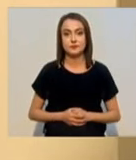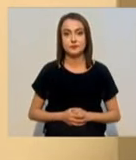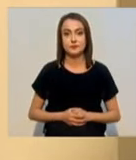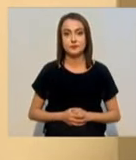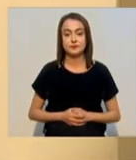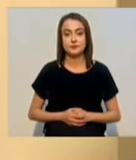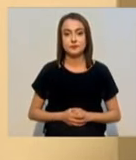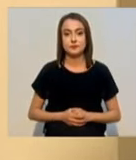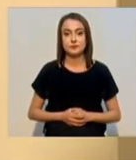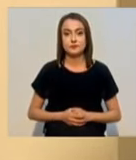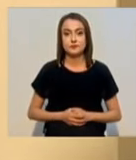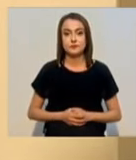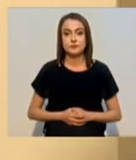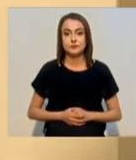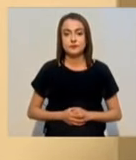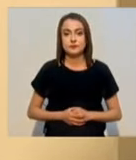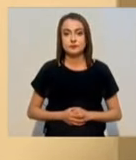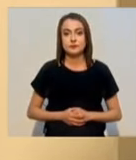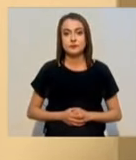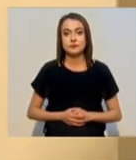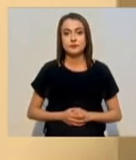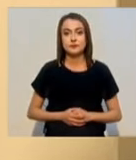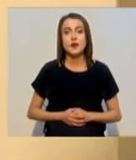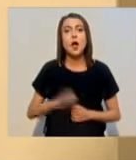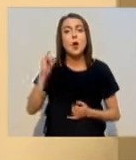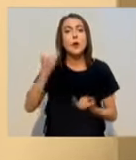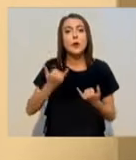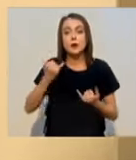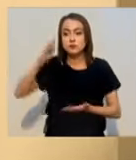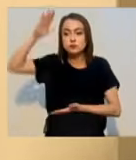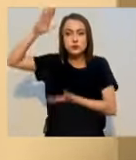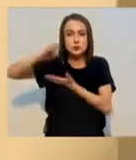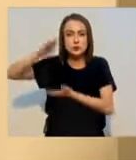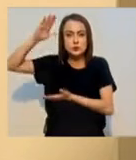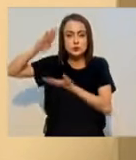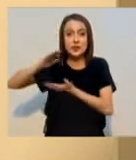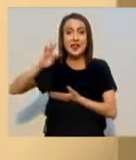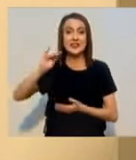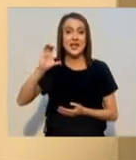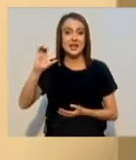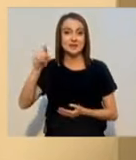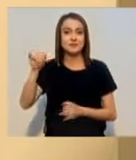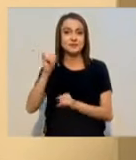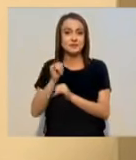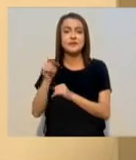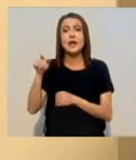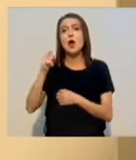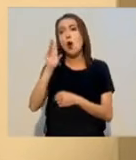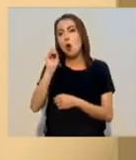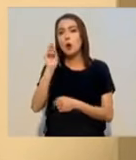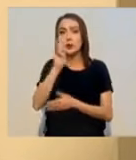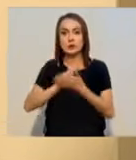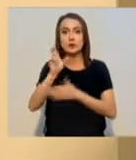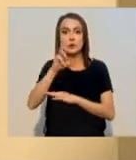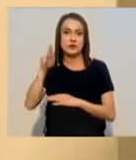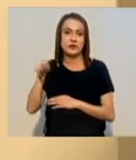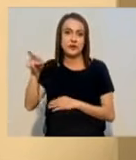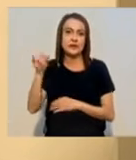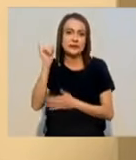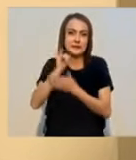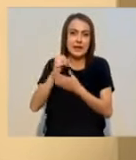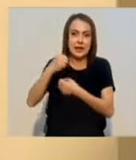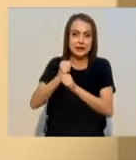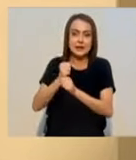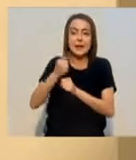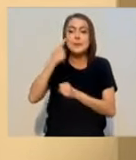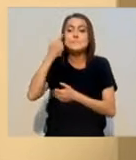En cuanto a las unidades o los ventiladores diseñados por el Tecnológico o la Universidad de Costa Rica, eso